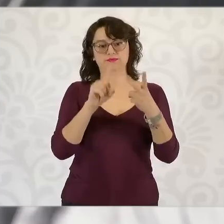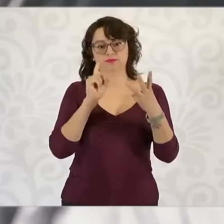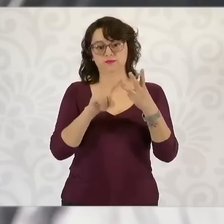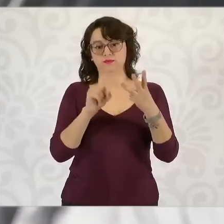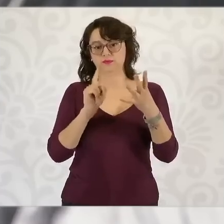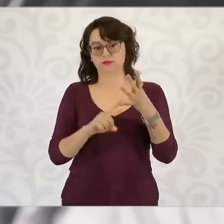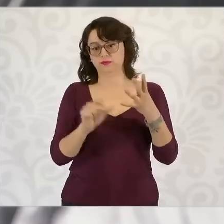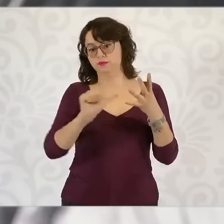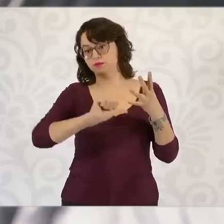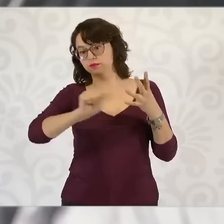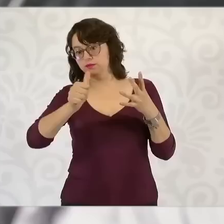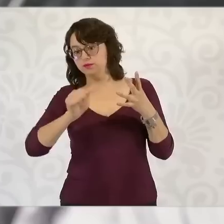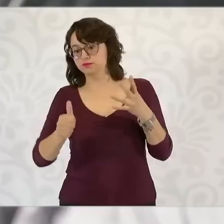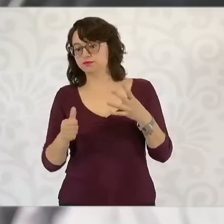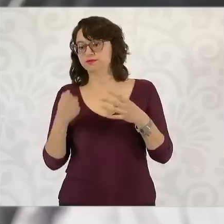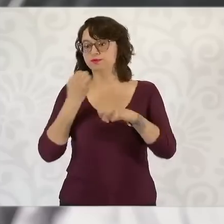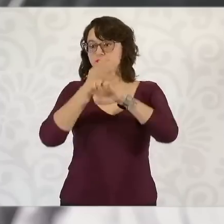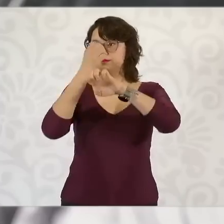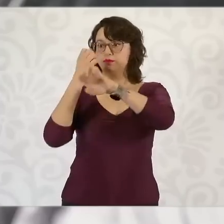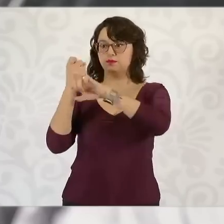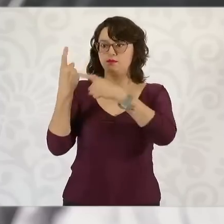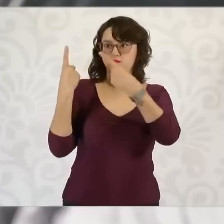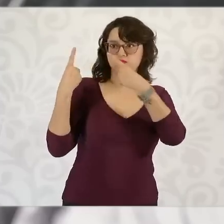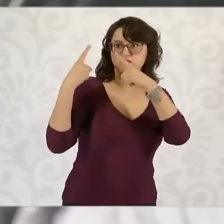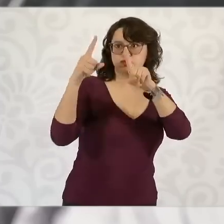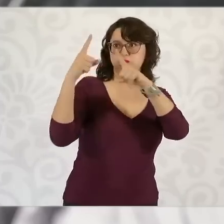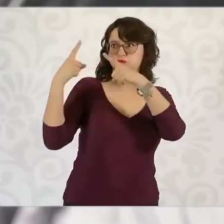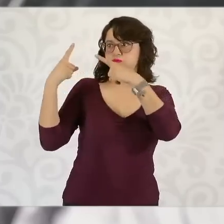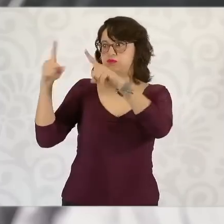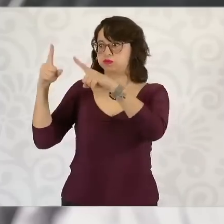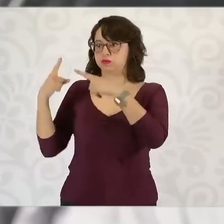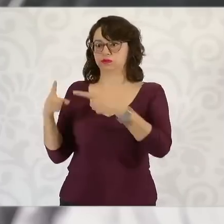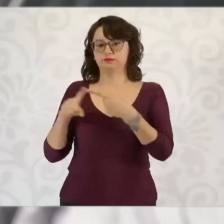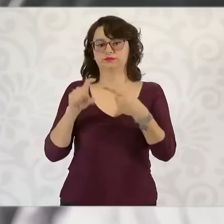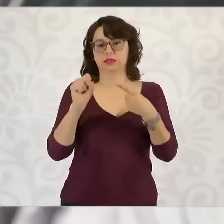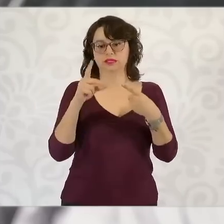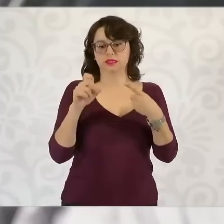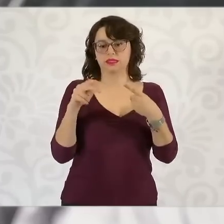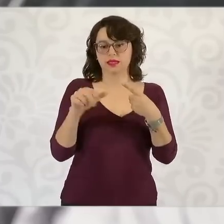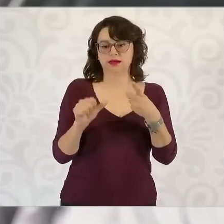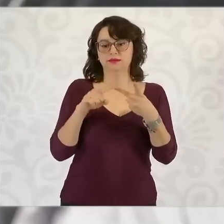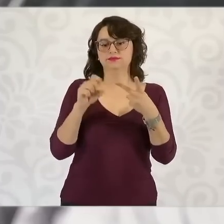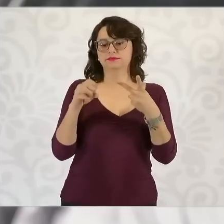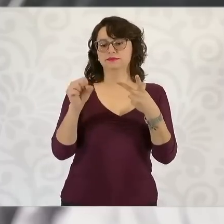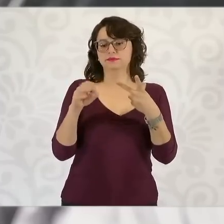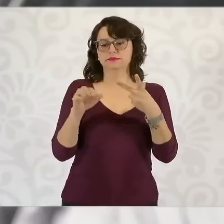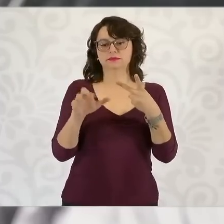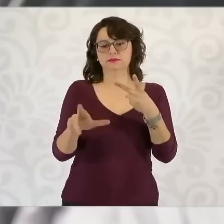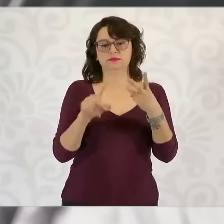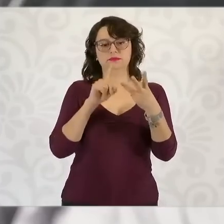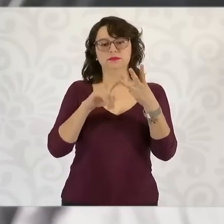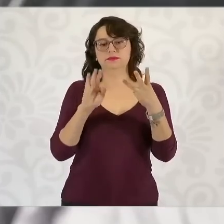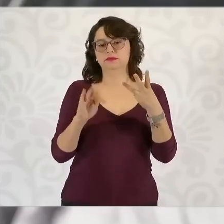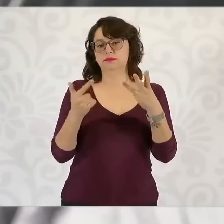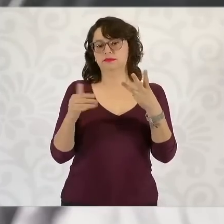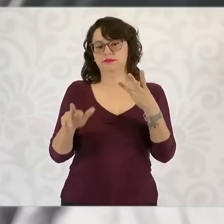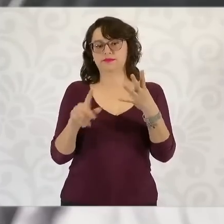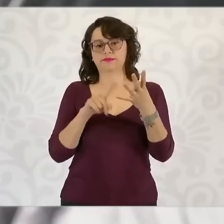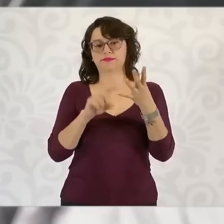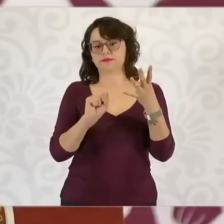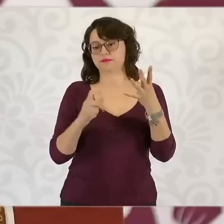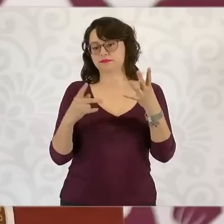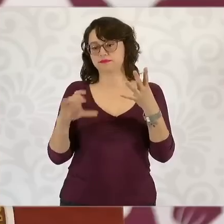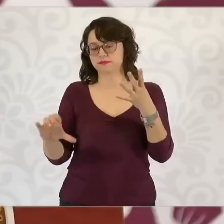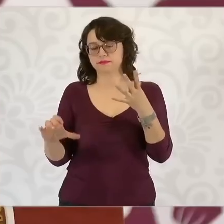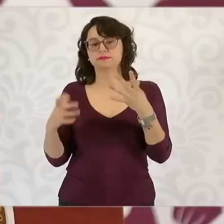manera simultánea en 3 estados de la República a cargo de la Secretaría de la Defensa Nacional, Marina, Fiscalía General de la República y Secretaría de